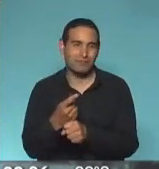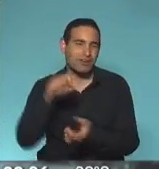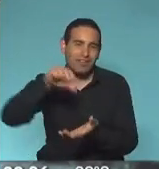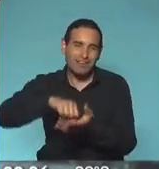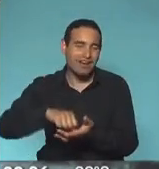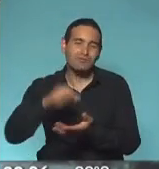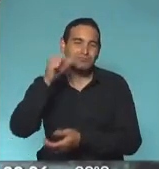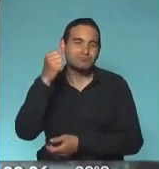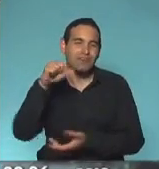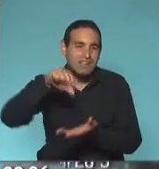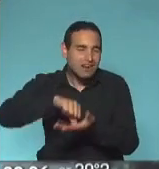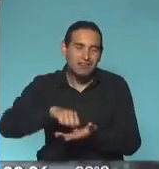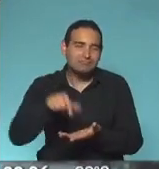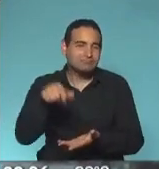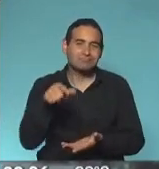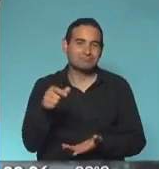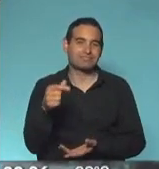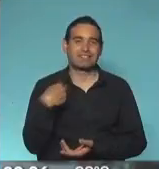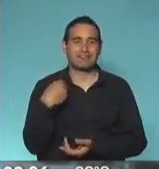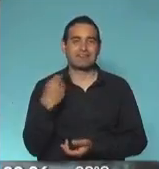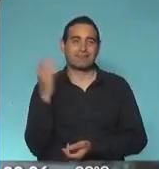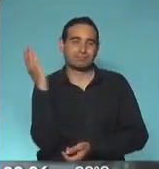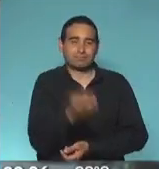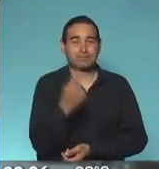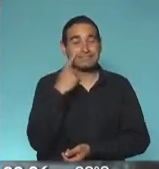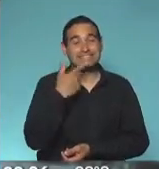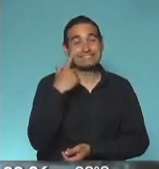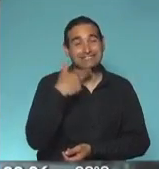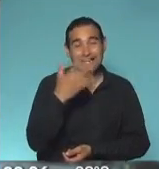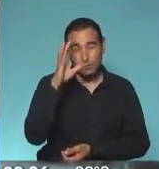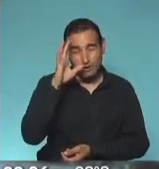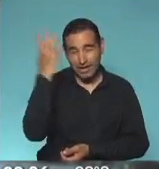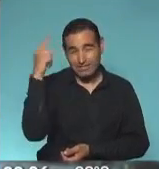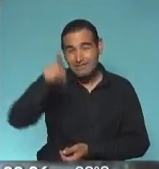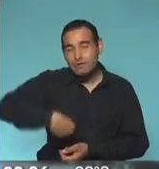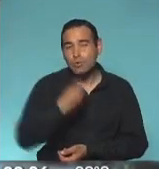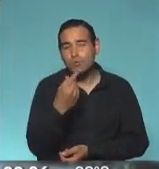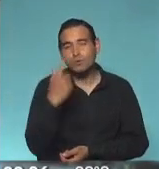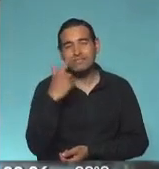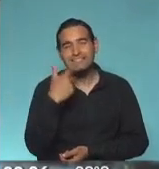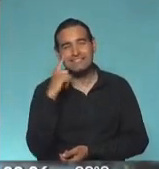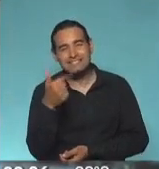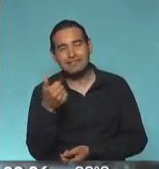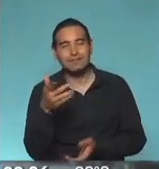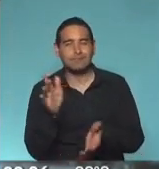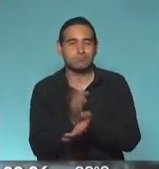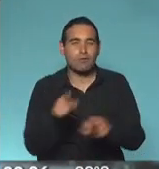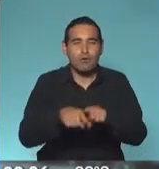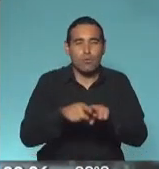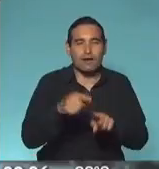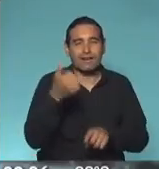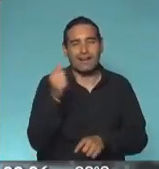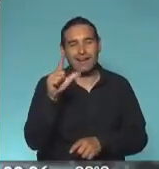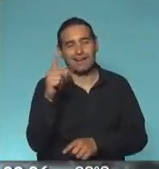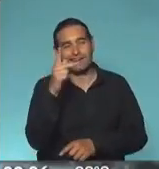un país que acaba de derrotar a ISIS, donde ISIS surgió. Recordemos que ISIS siempre fue la versión de Al-Qaeda de Irak, la más extrema, que ha